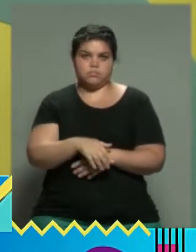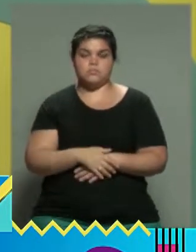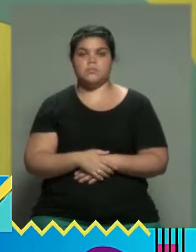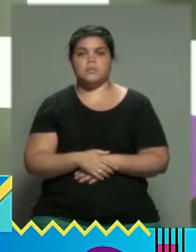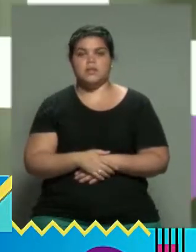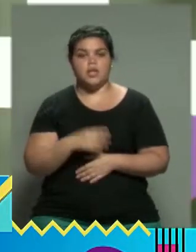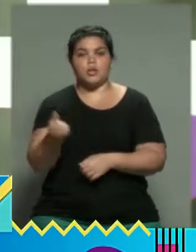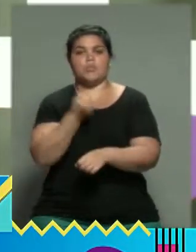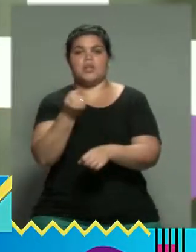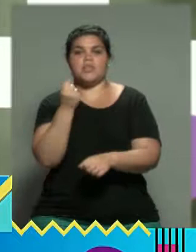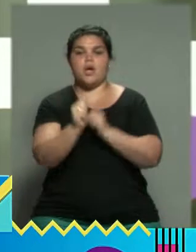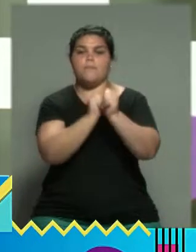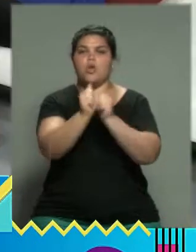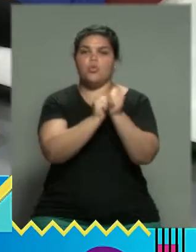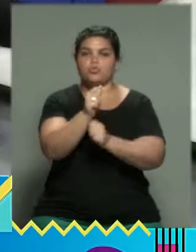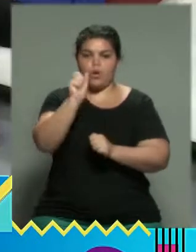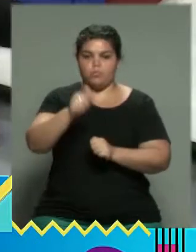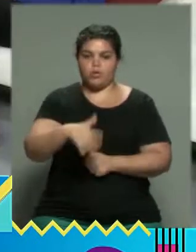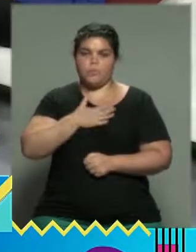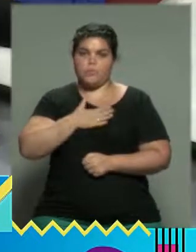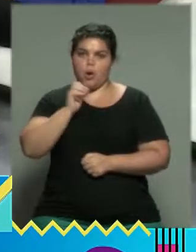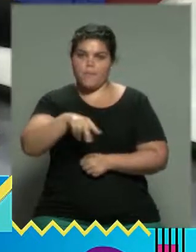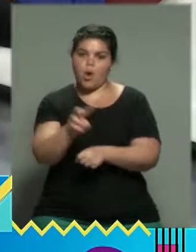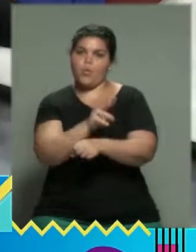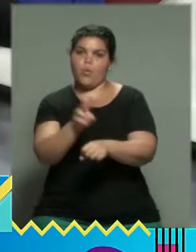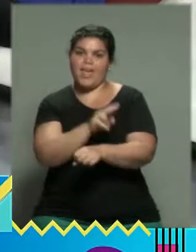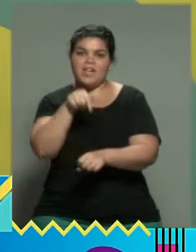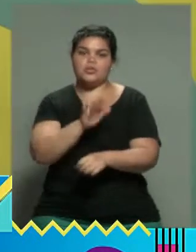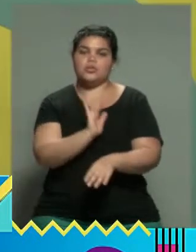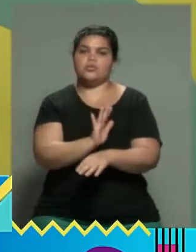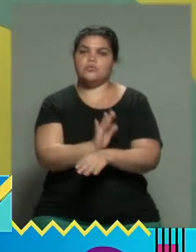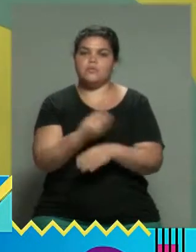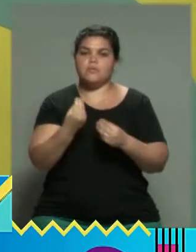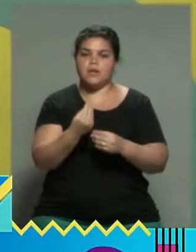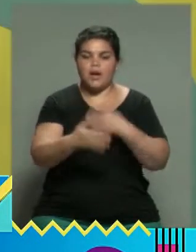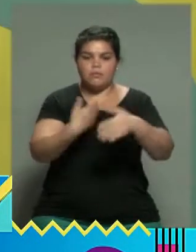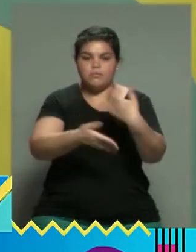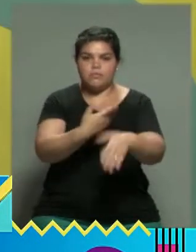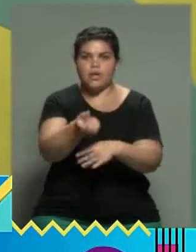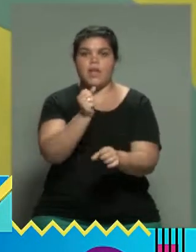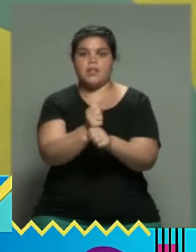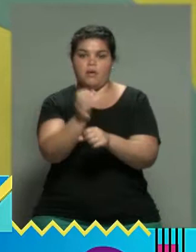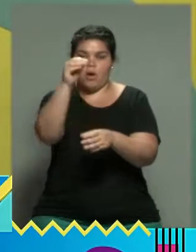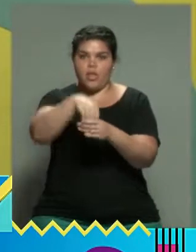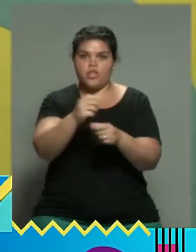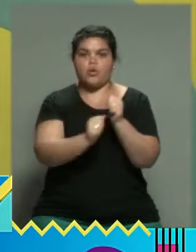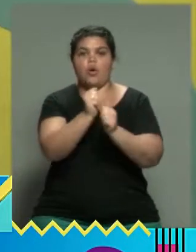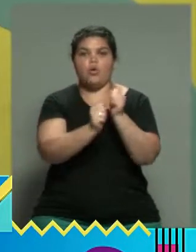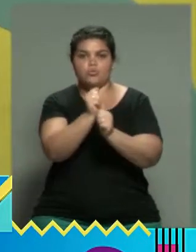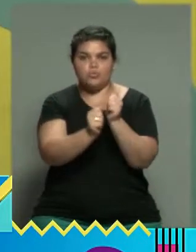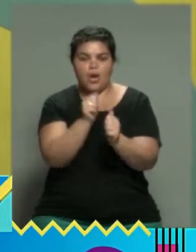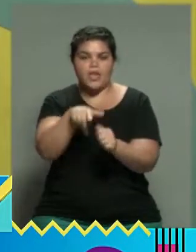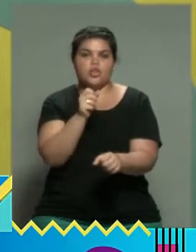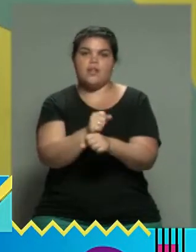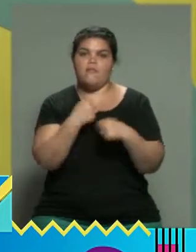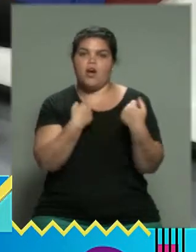cuidar, proteger la producción local, porque eso permite el consumo interno, y el consumo interno es trabajo para los argentinos. Bueno, creo que ahí ya